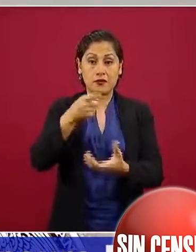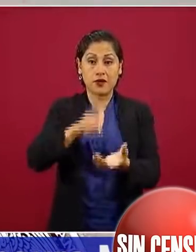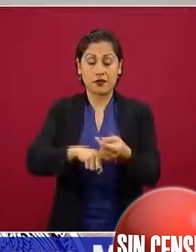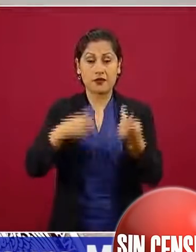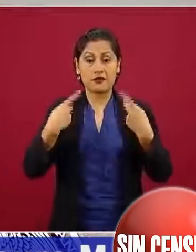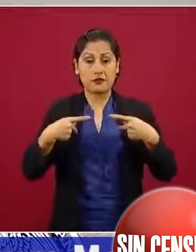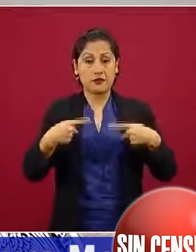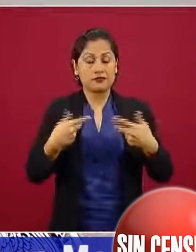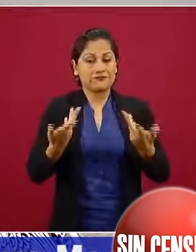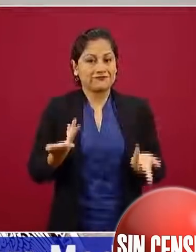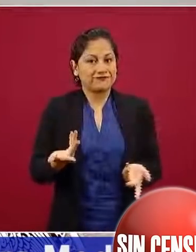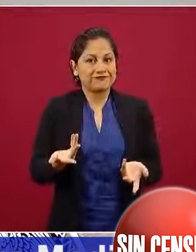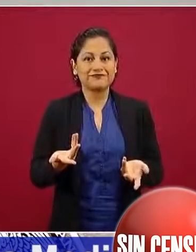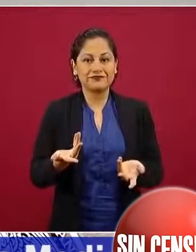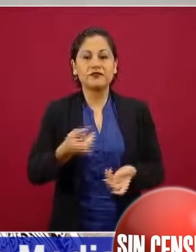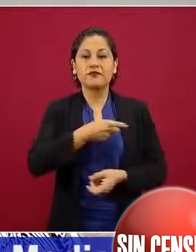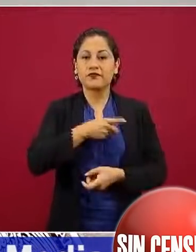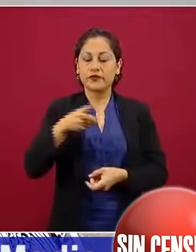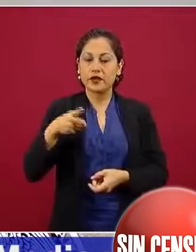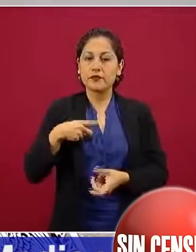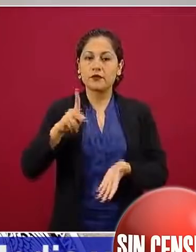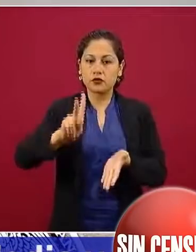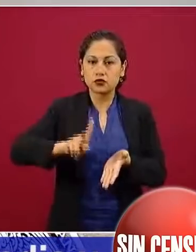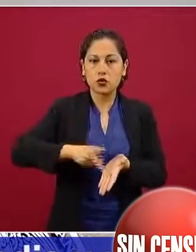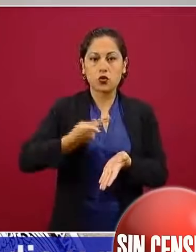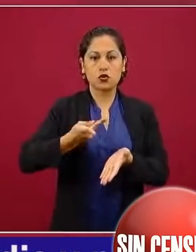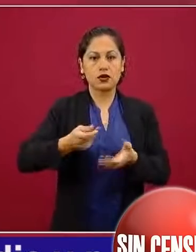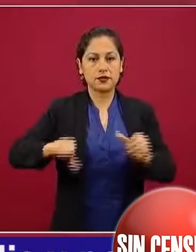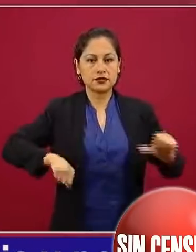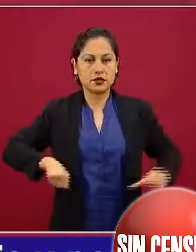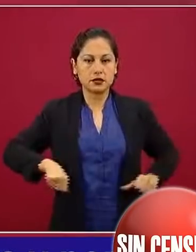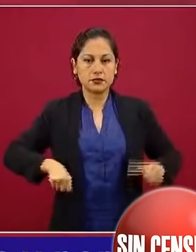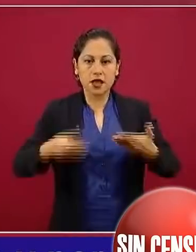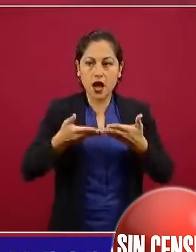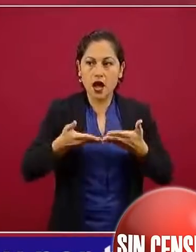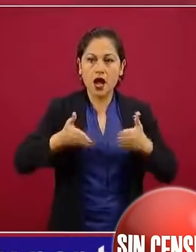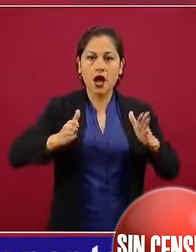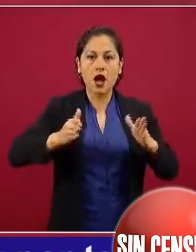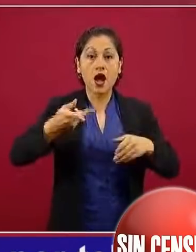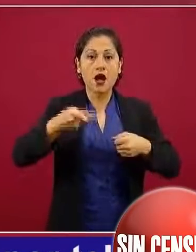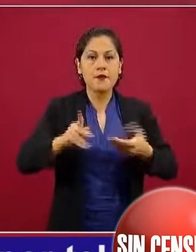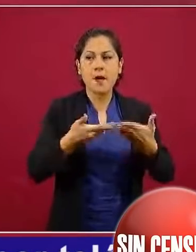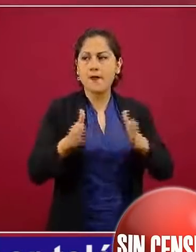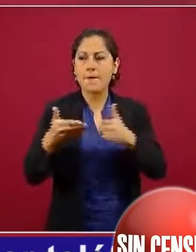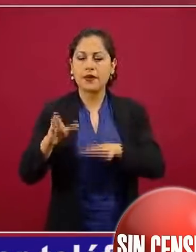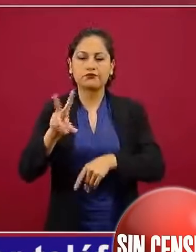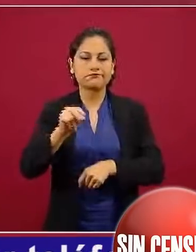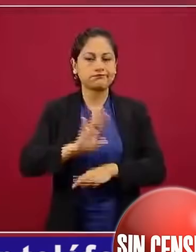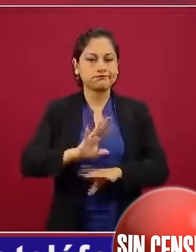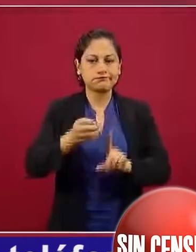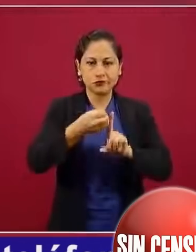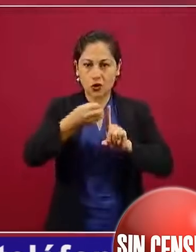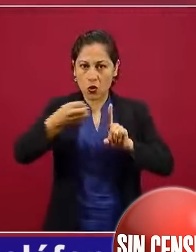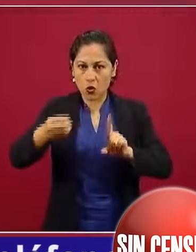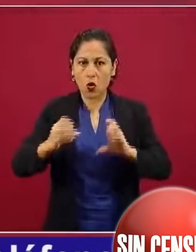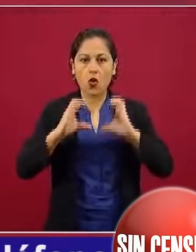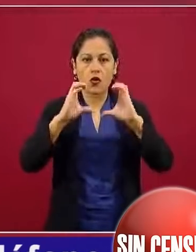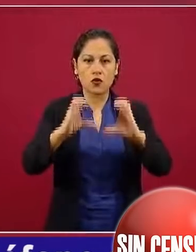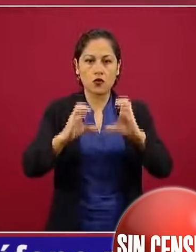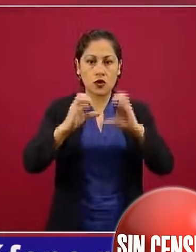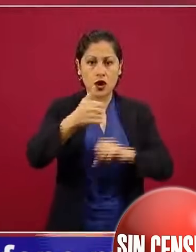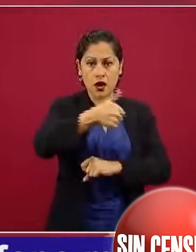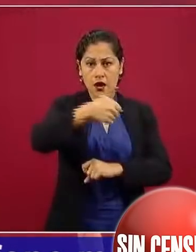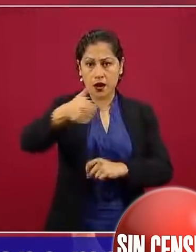que recuperar nuestra vida pública, pero hacerlo de una forma ordenada, cuidadosa, cuidándonos cada uno de